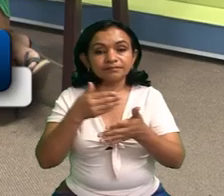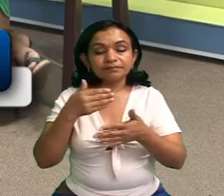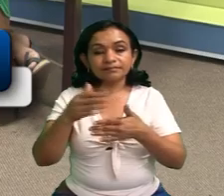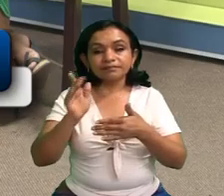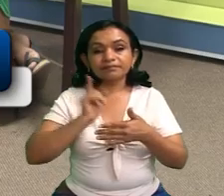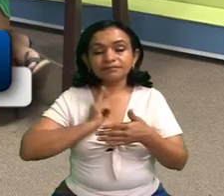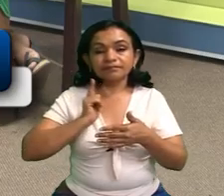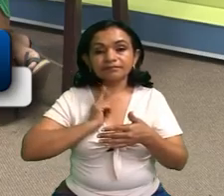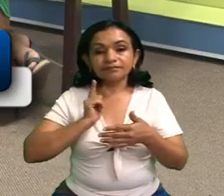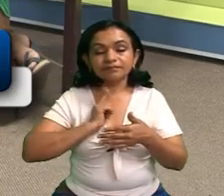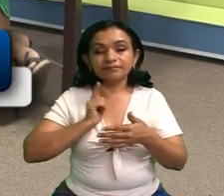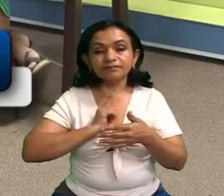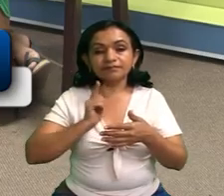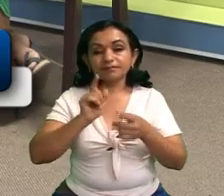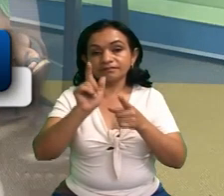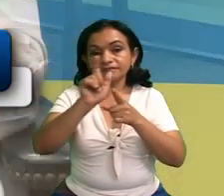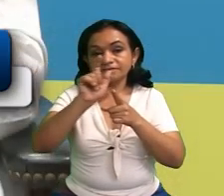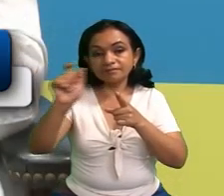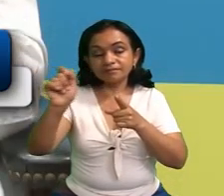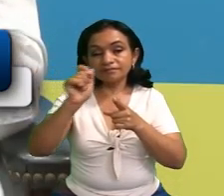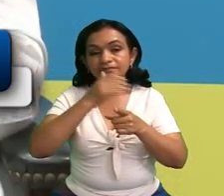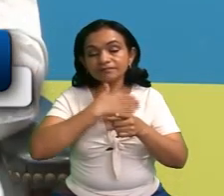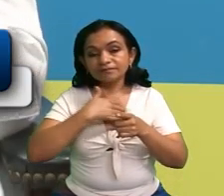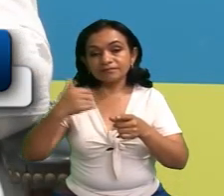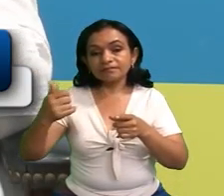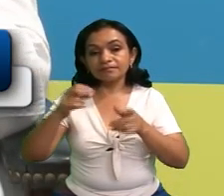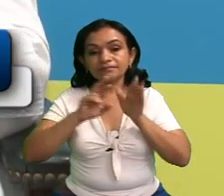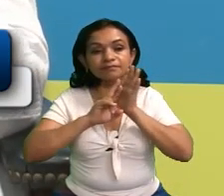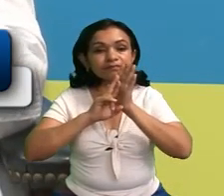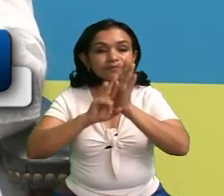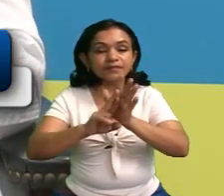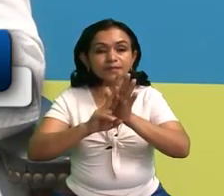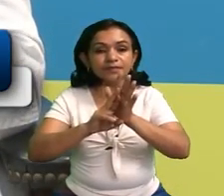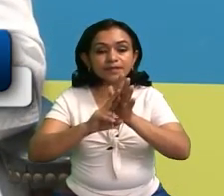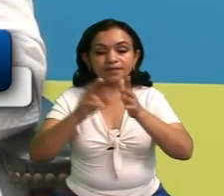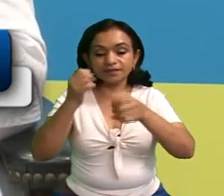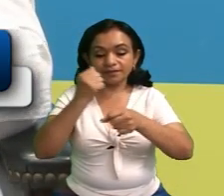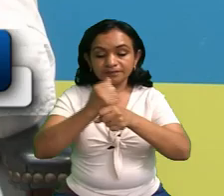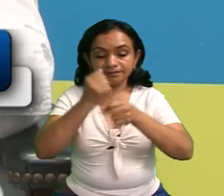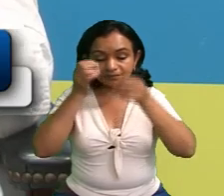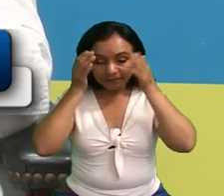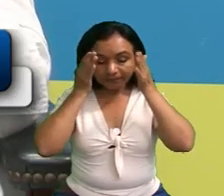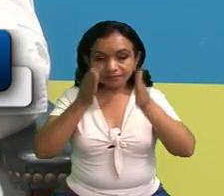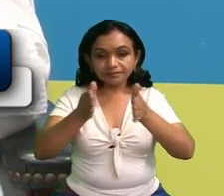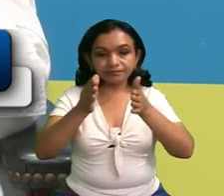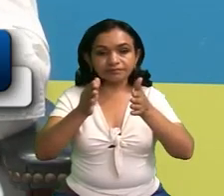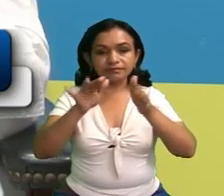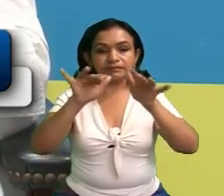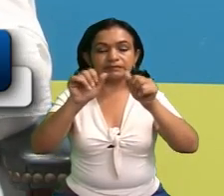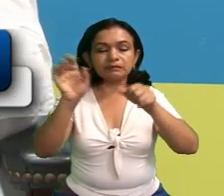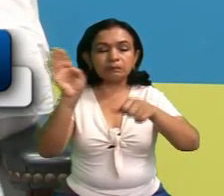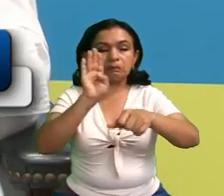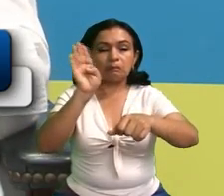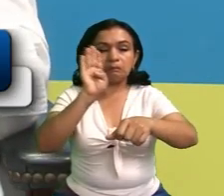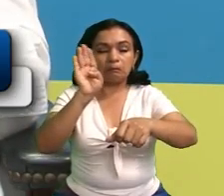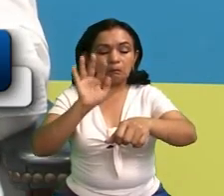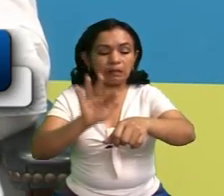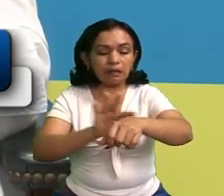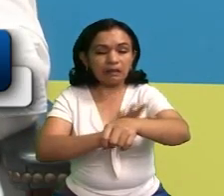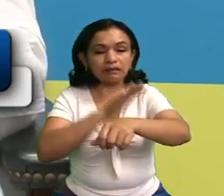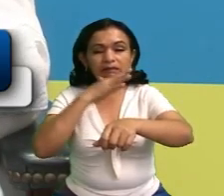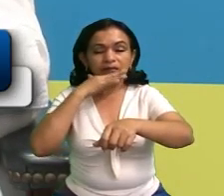tiene un mejor resultado, obtenemos para el tratamiento. Las estrías ya blancas,